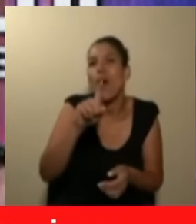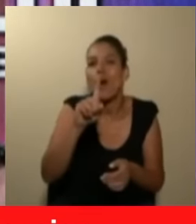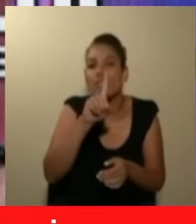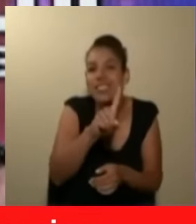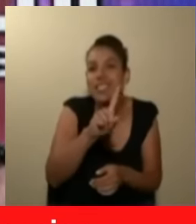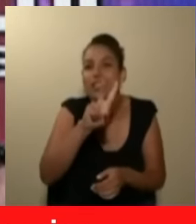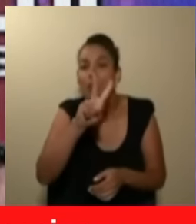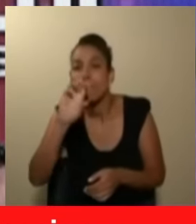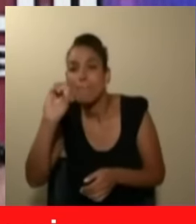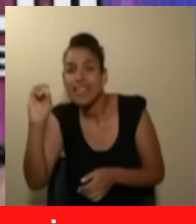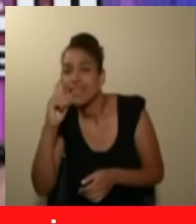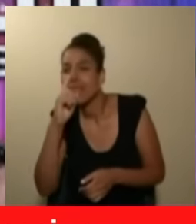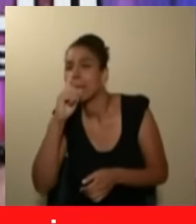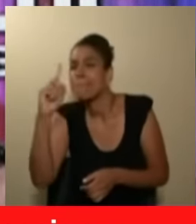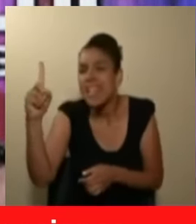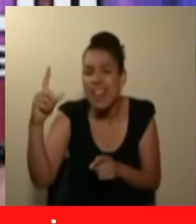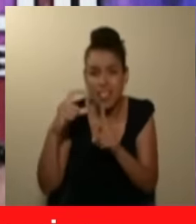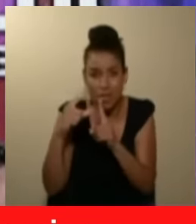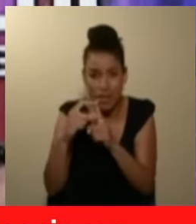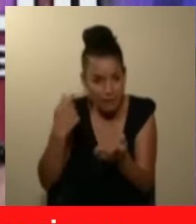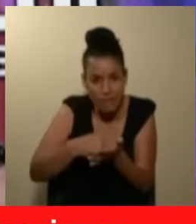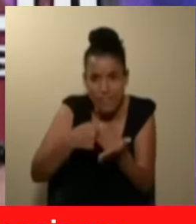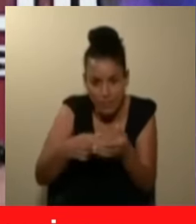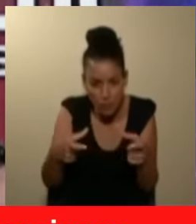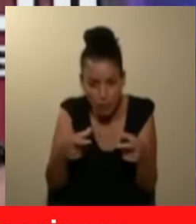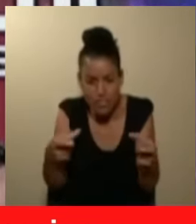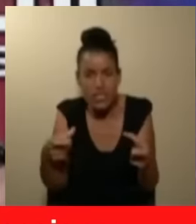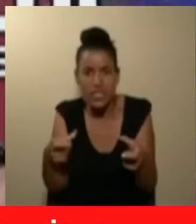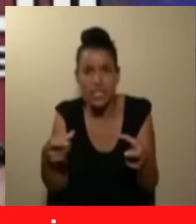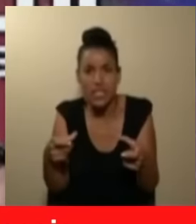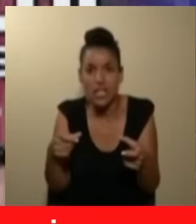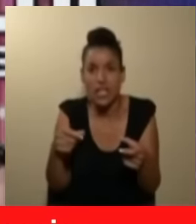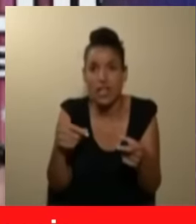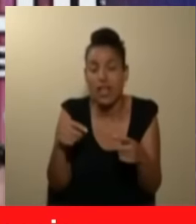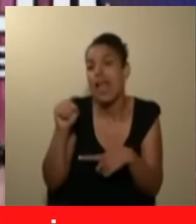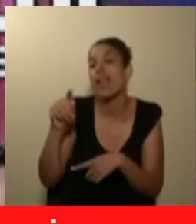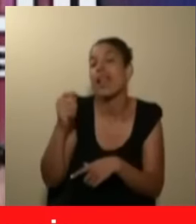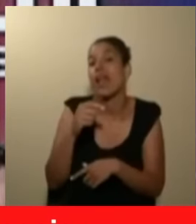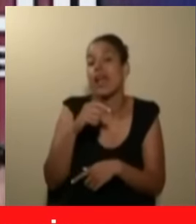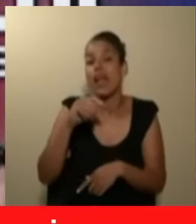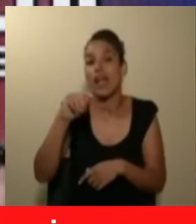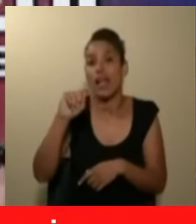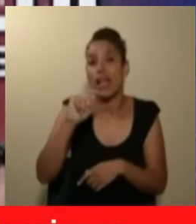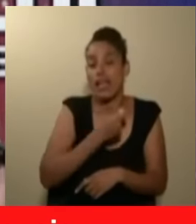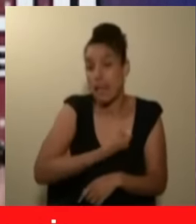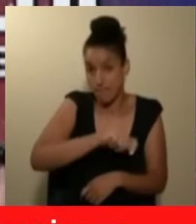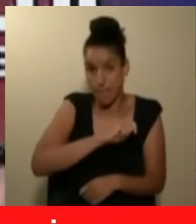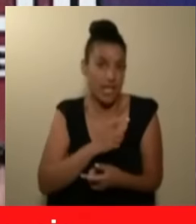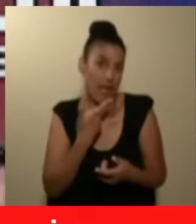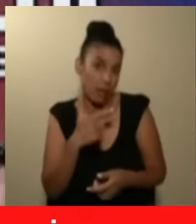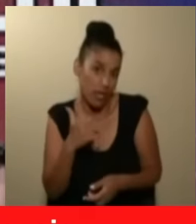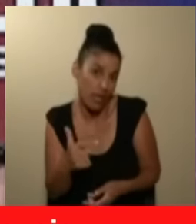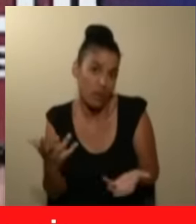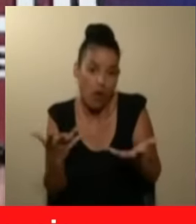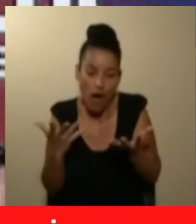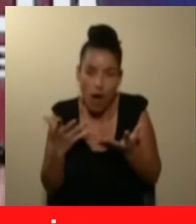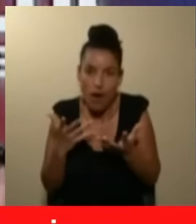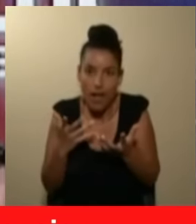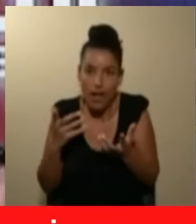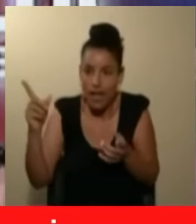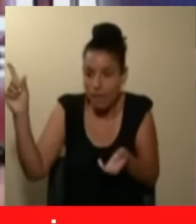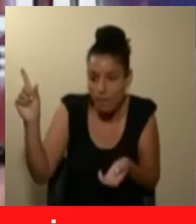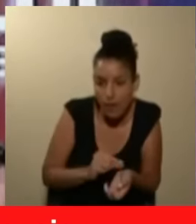en billetes. España, por ejemplo, acaba de bajar de 2.500 a 1.000 euros el pago en efectivo. Pues la